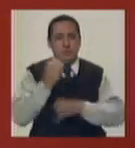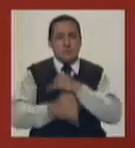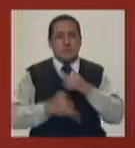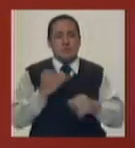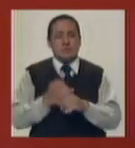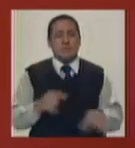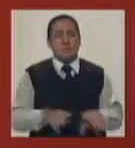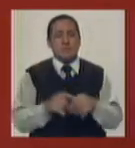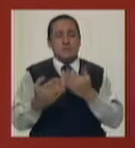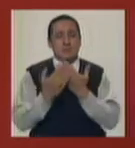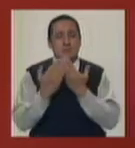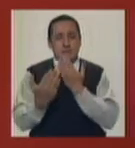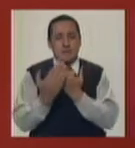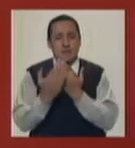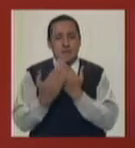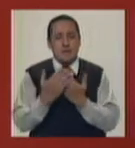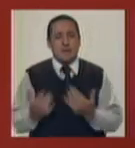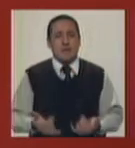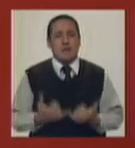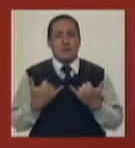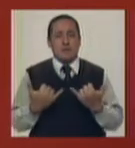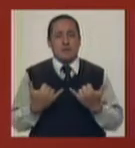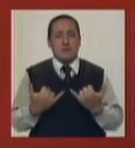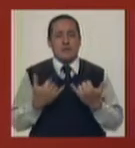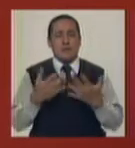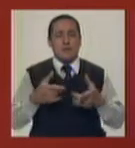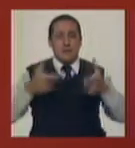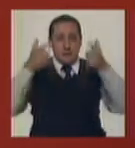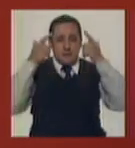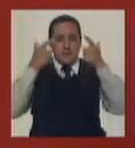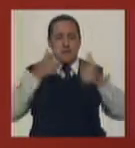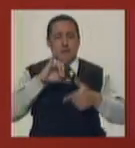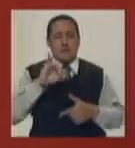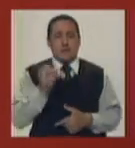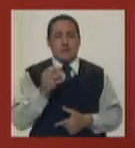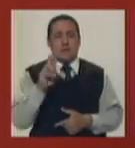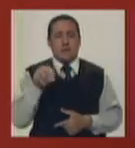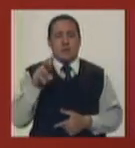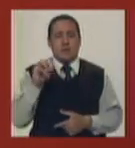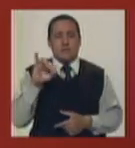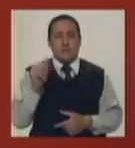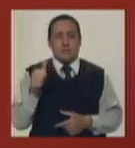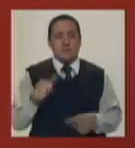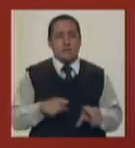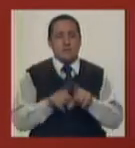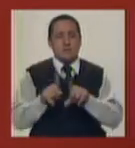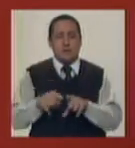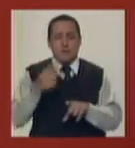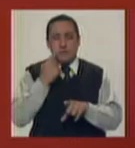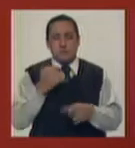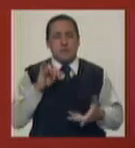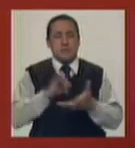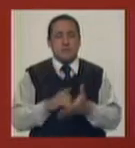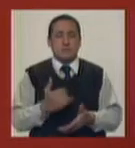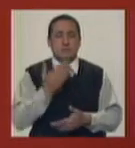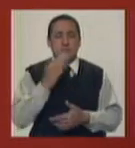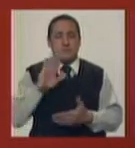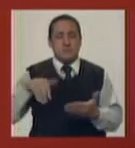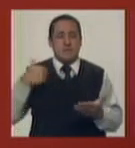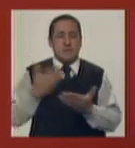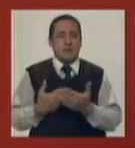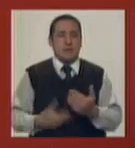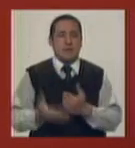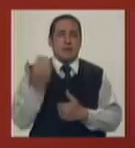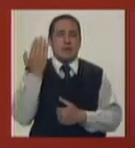internacional. Muy cerca a él, decíamos, el rey de Jordania, Abdullah al-Hussein, quien llegaba pues